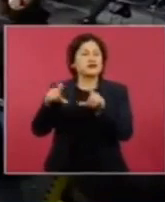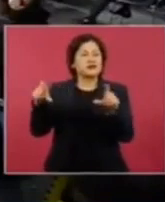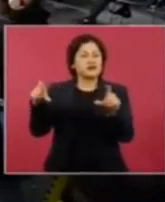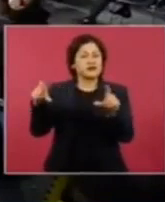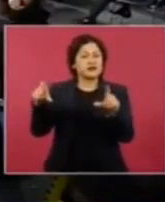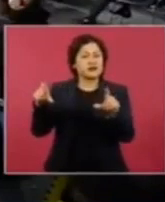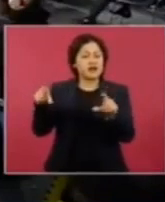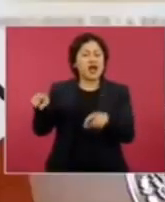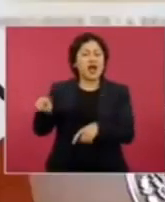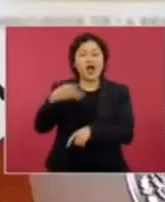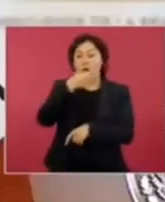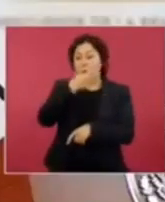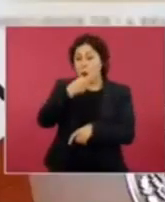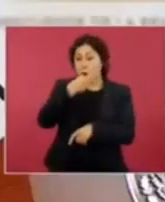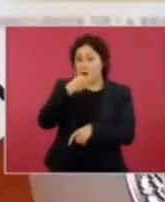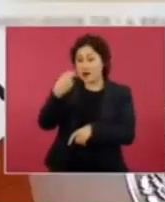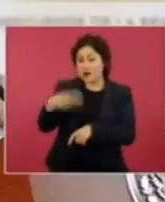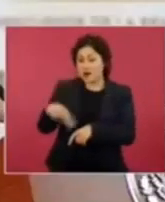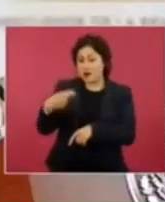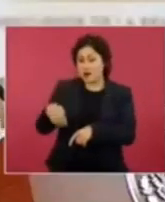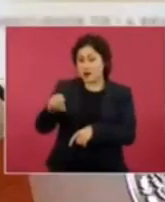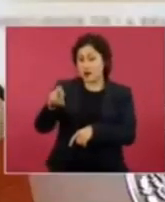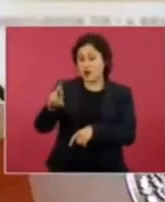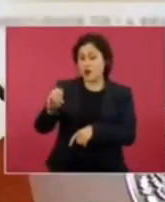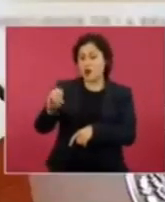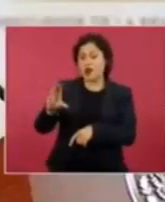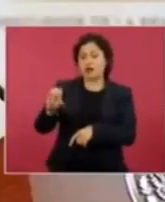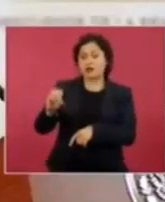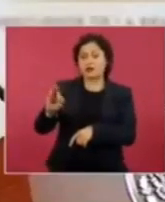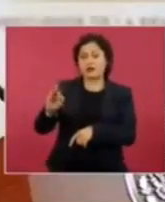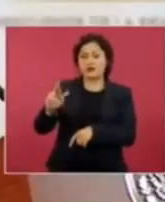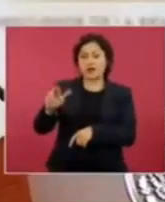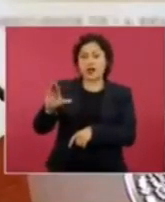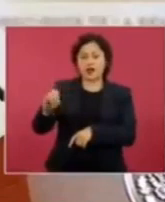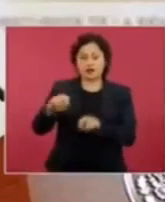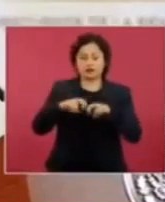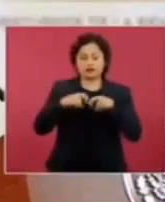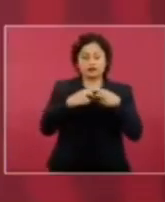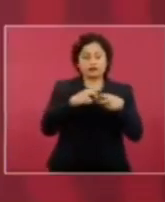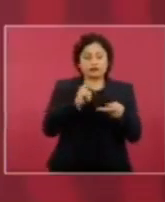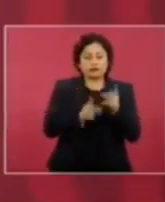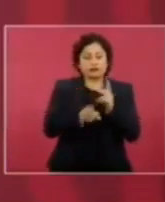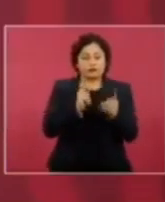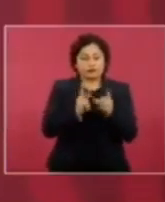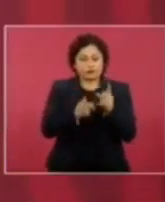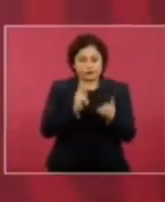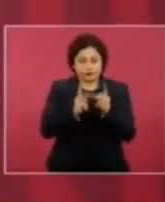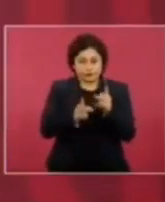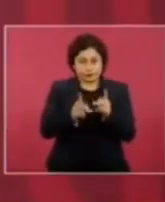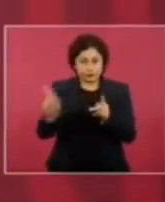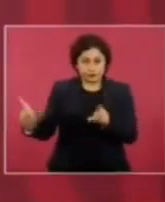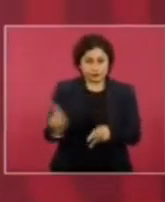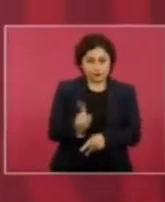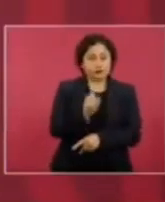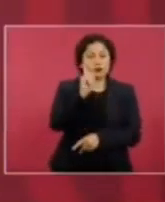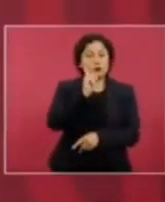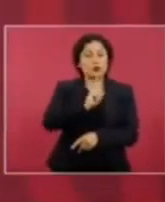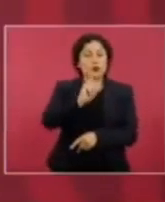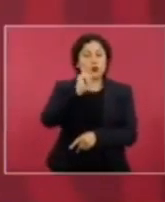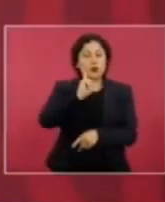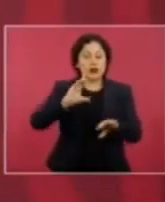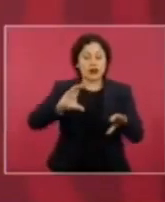Horacio Franco y otros en una mesa y estaba con ellos una mujer otomí